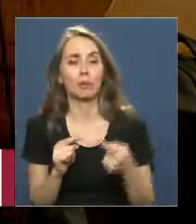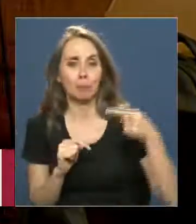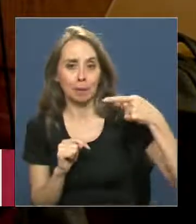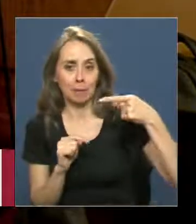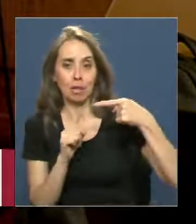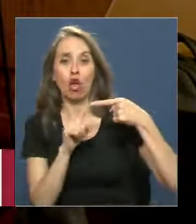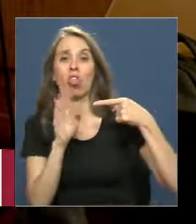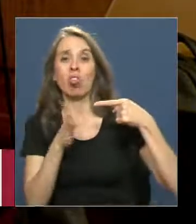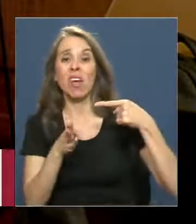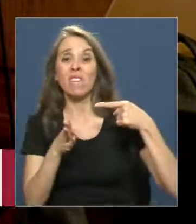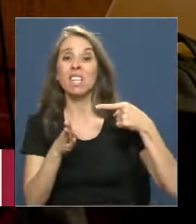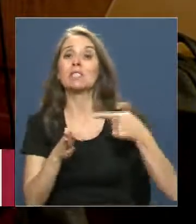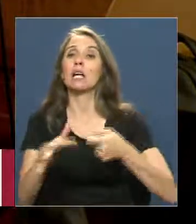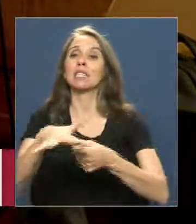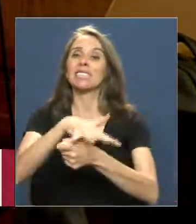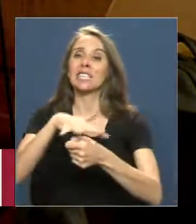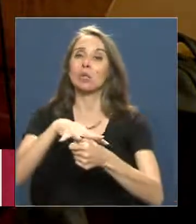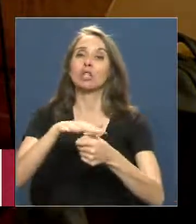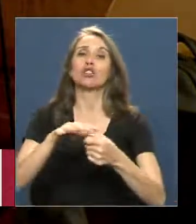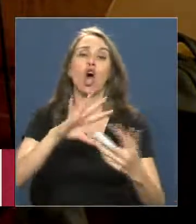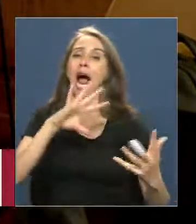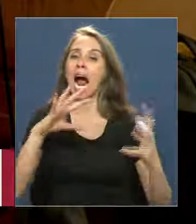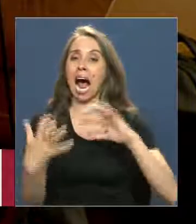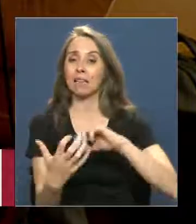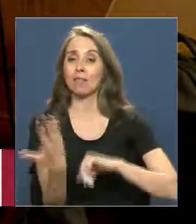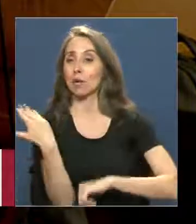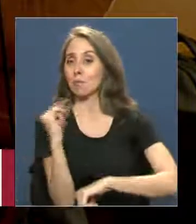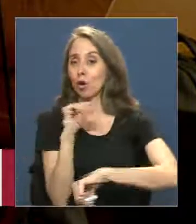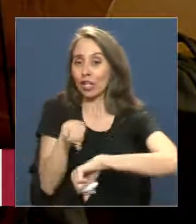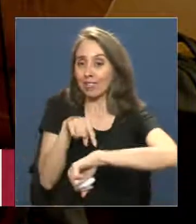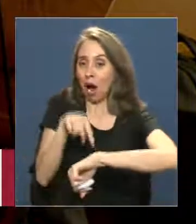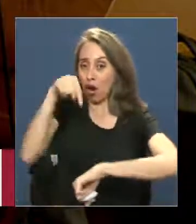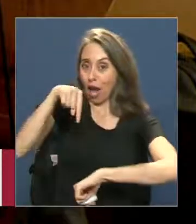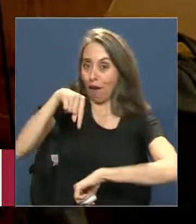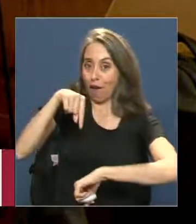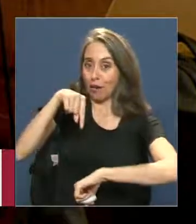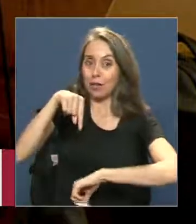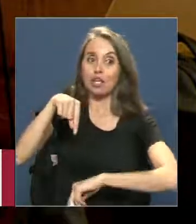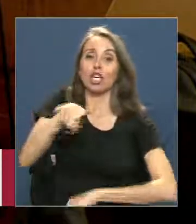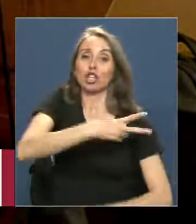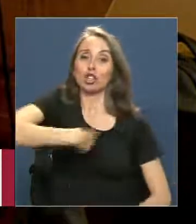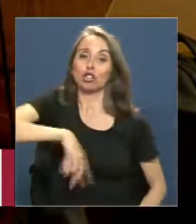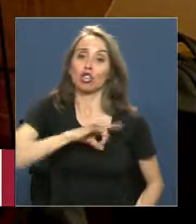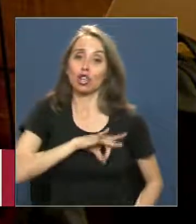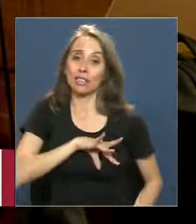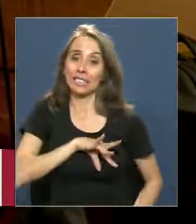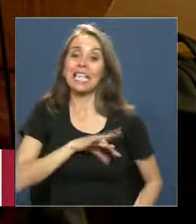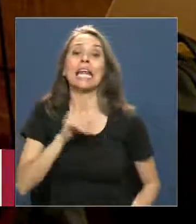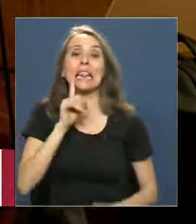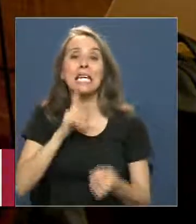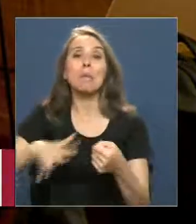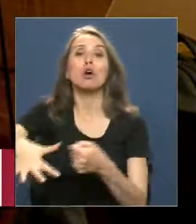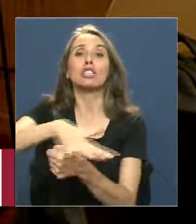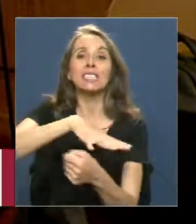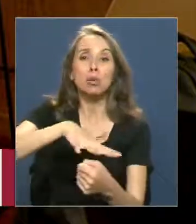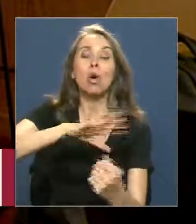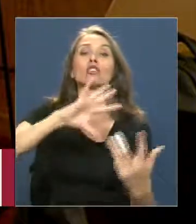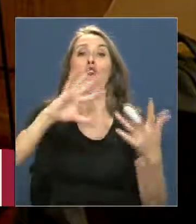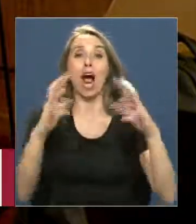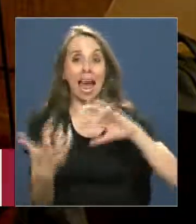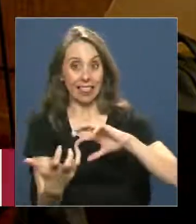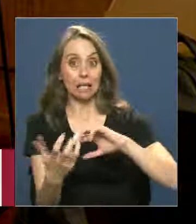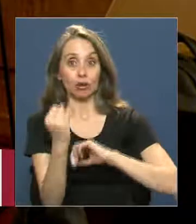de catástrofe. Hasta pocas horas atrás estábamos en una situación de